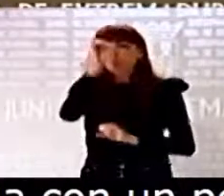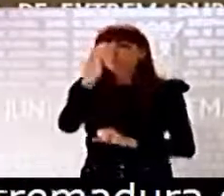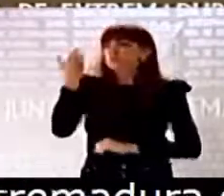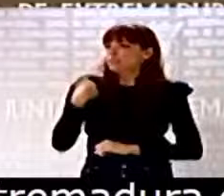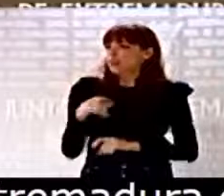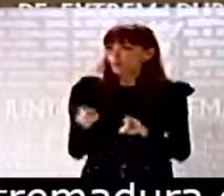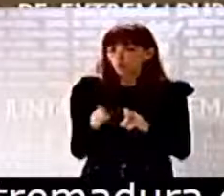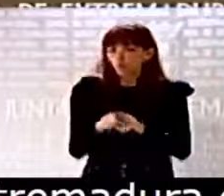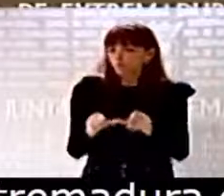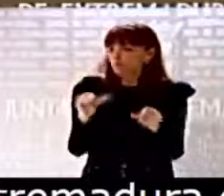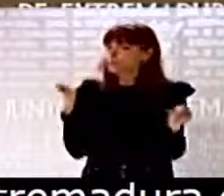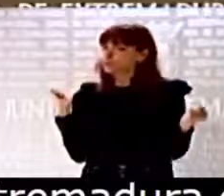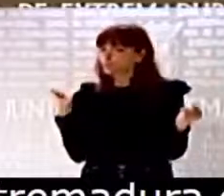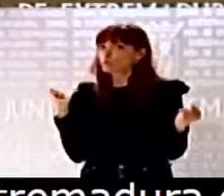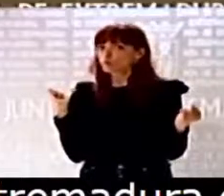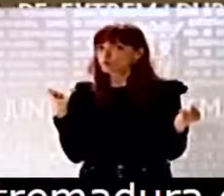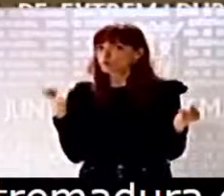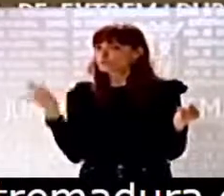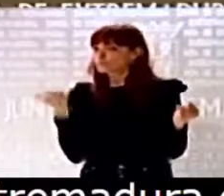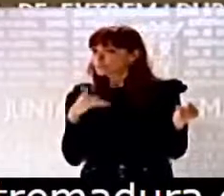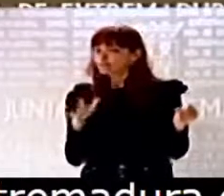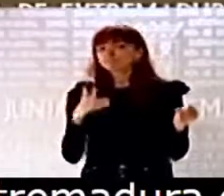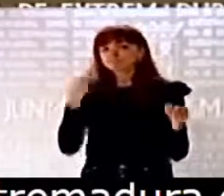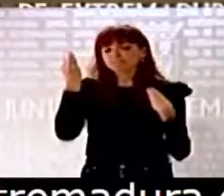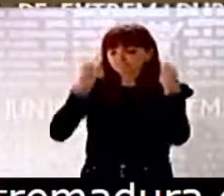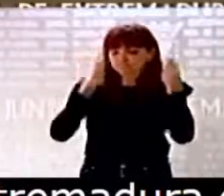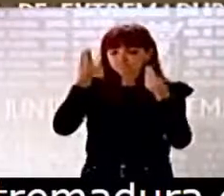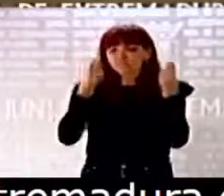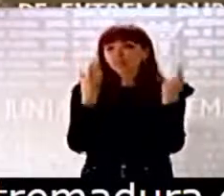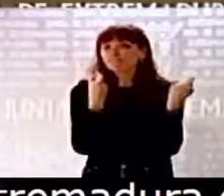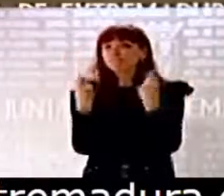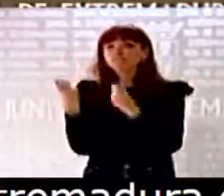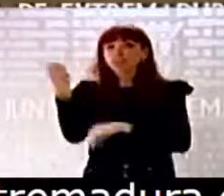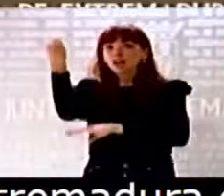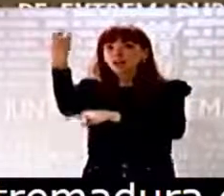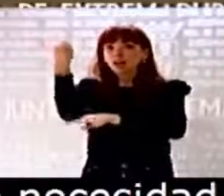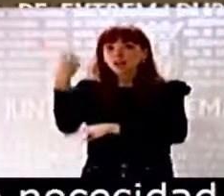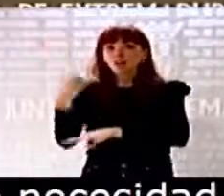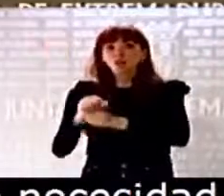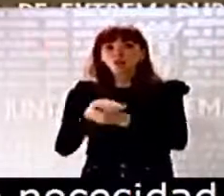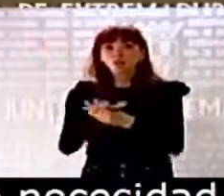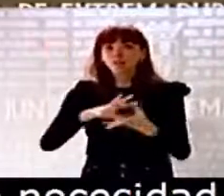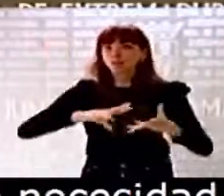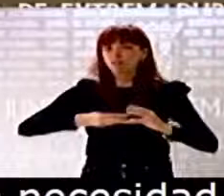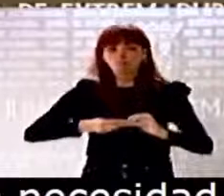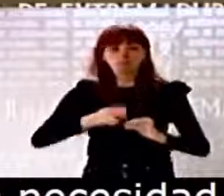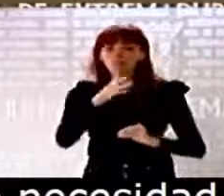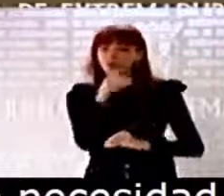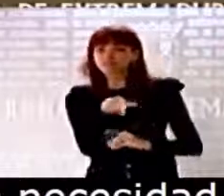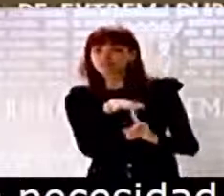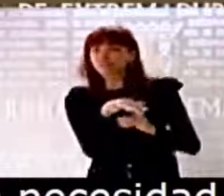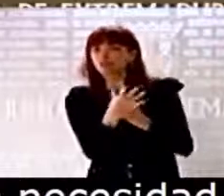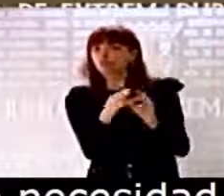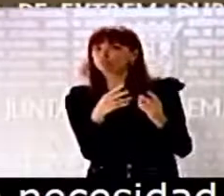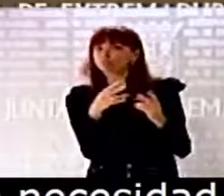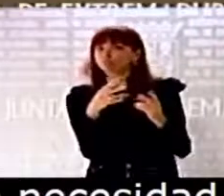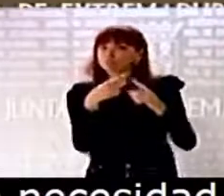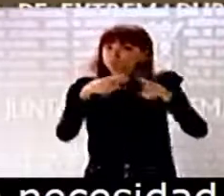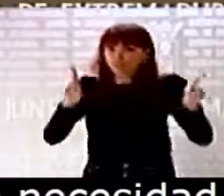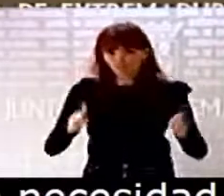tiempo, y habíamos mostrado desde hace tiempo la necesidad de adaptar el semáforo COVID a la situación actual. El semáforo